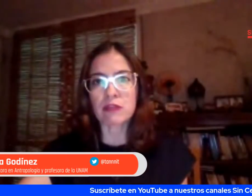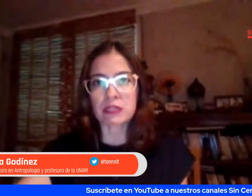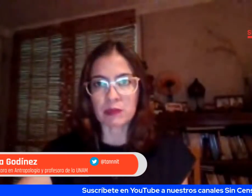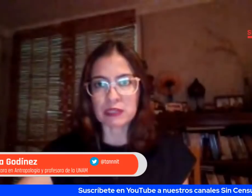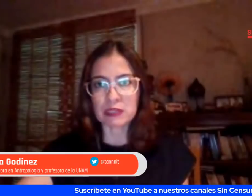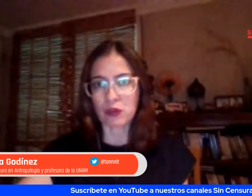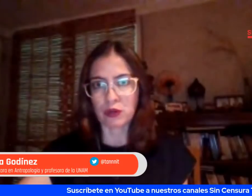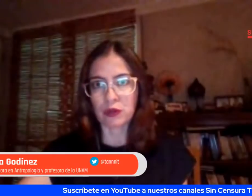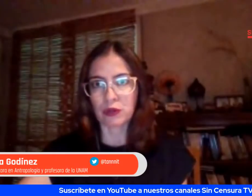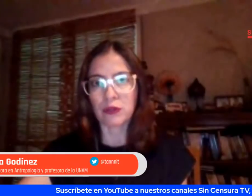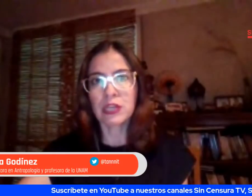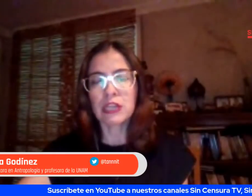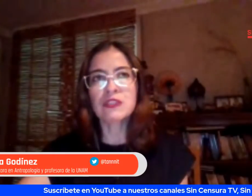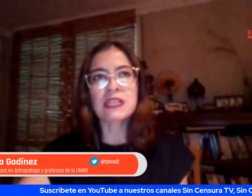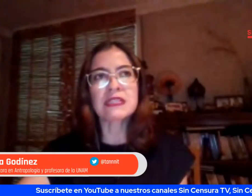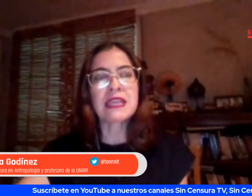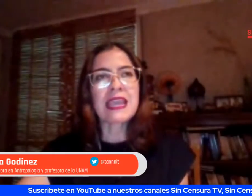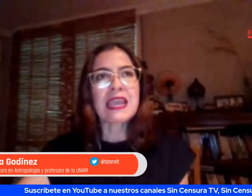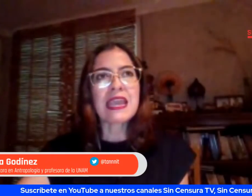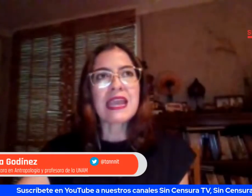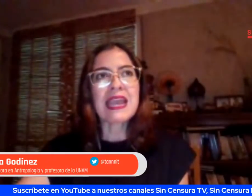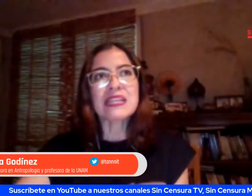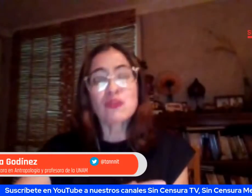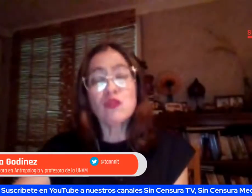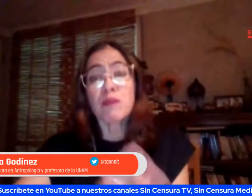López Obrador es represor, ¿no? Entonces,